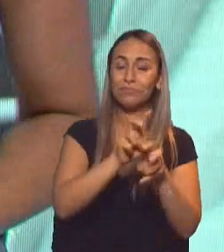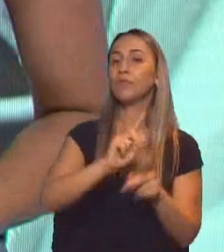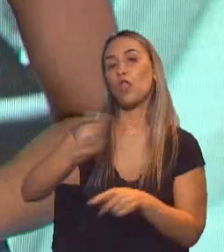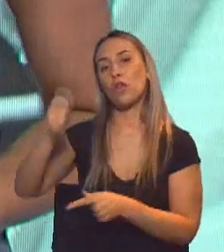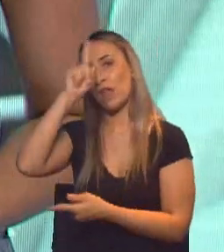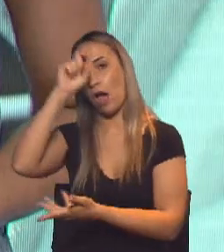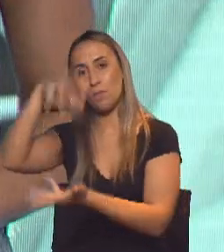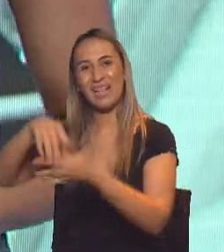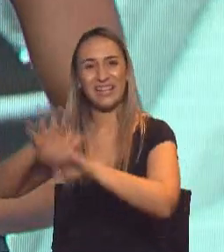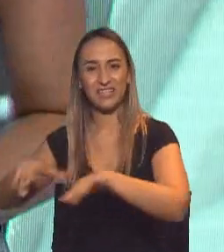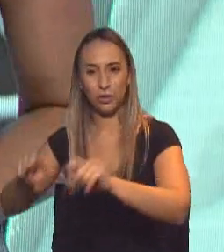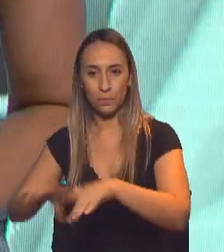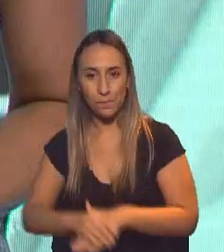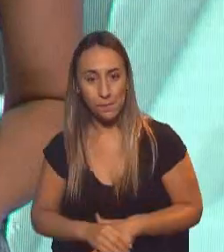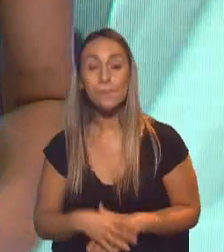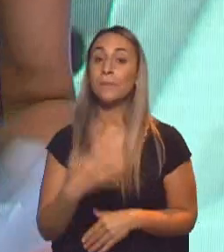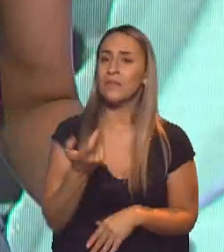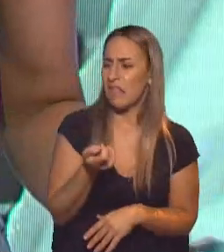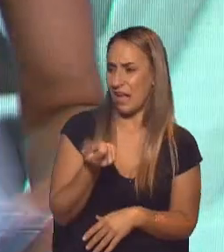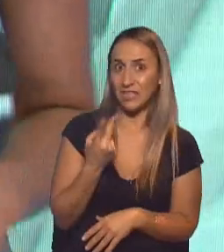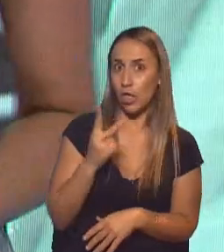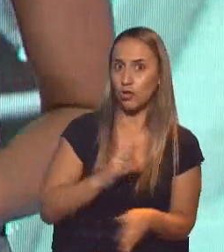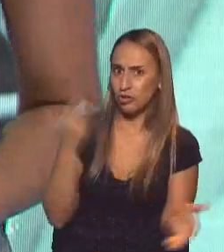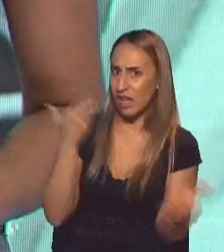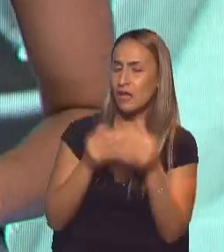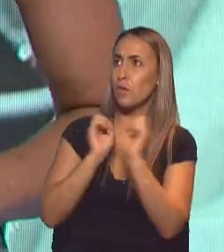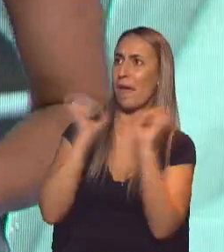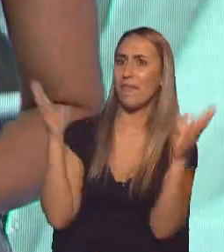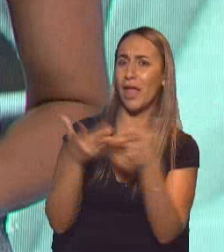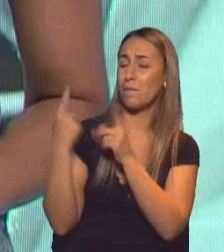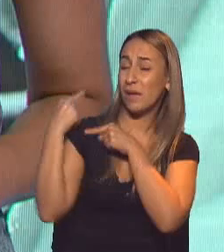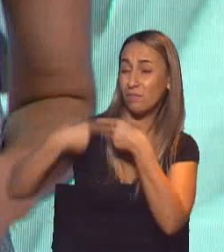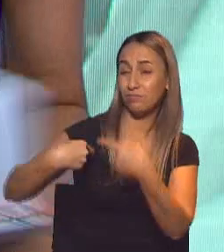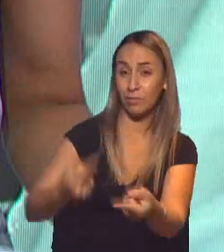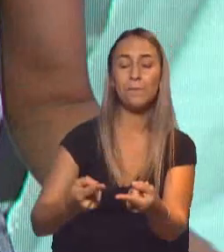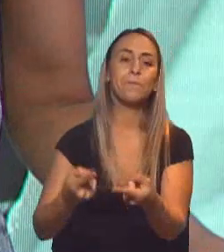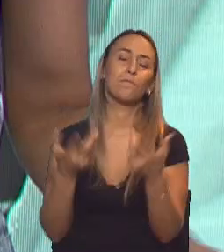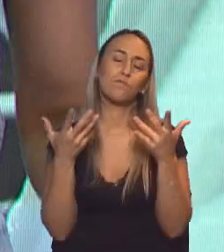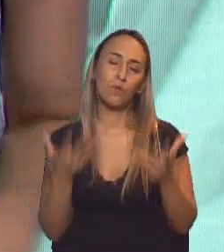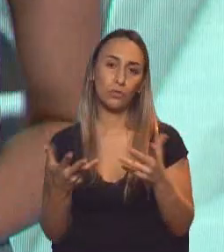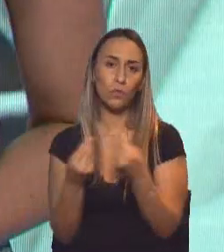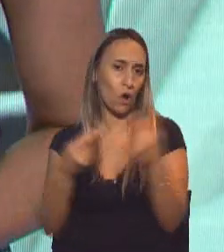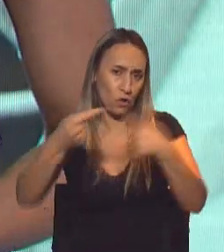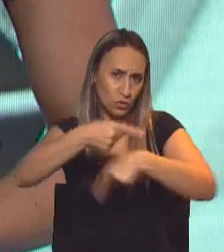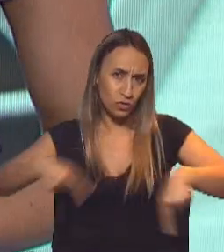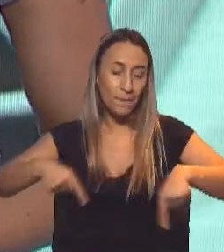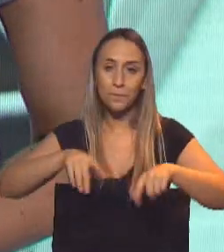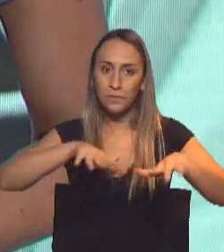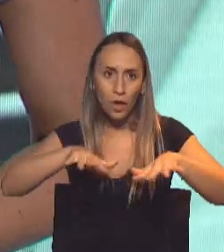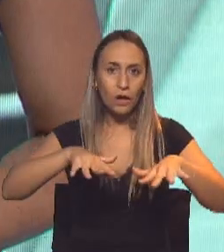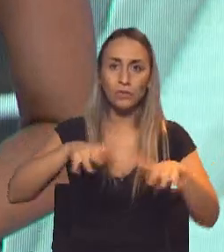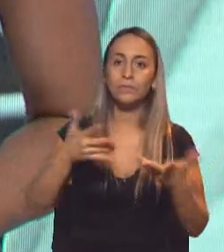Dos años casi de pandemia y por supuesto que se desprendieron un montón de anomalías, más allá por supuesto de los